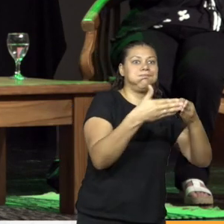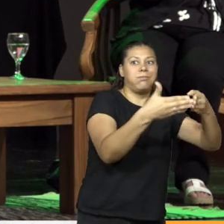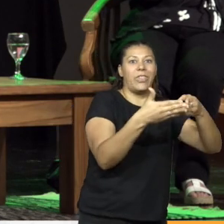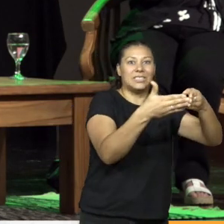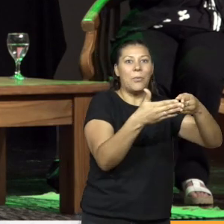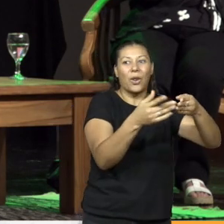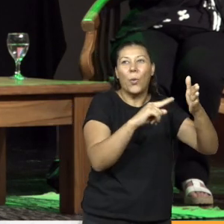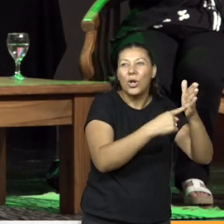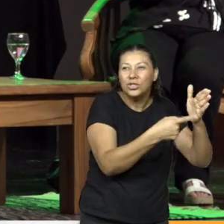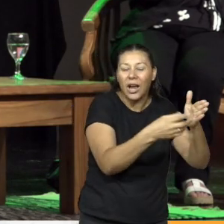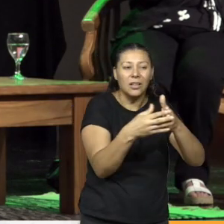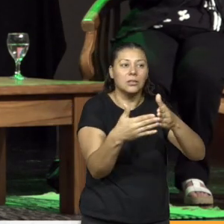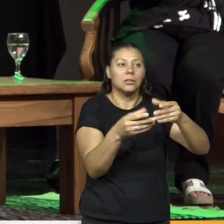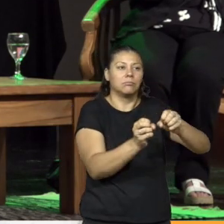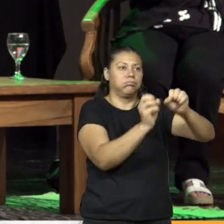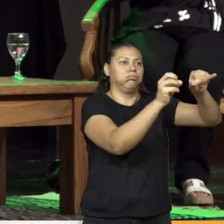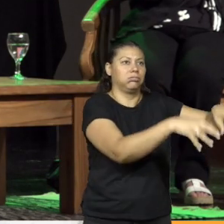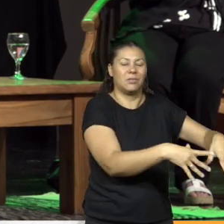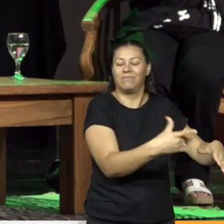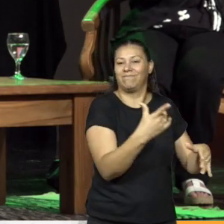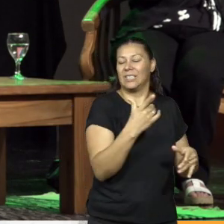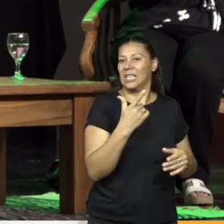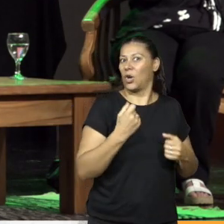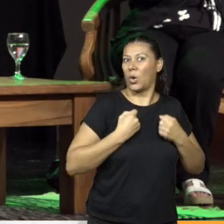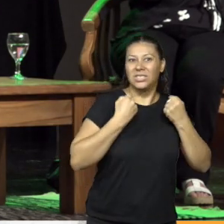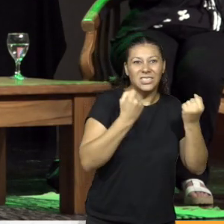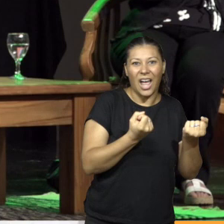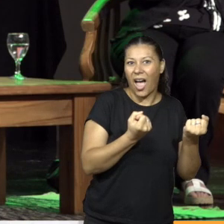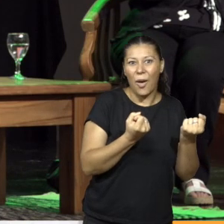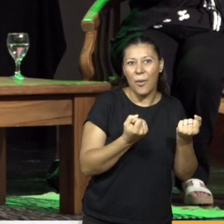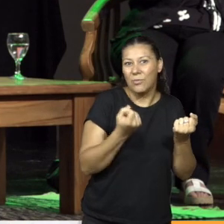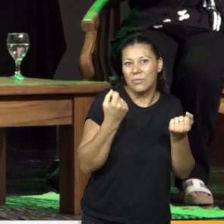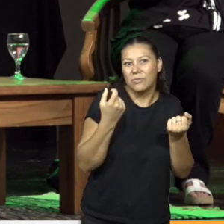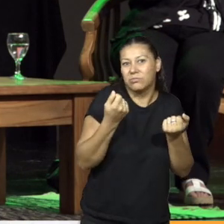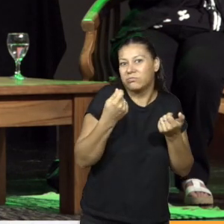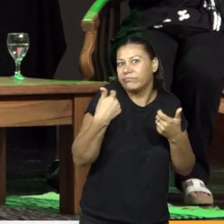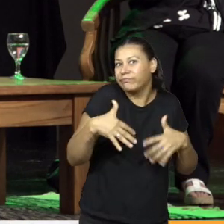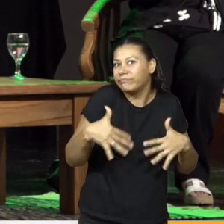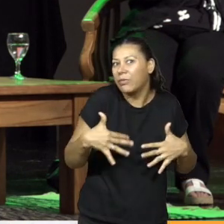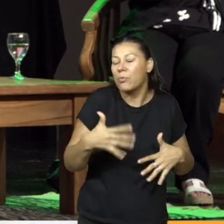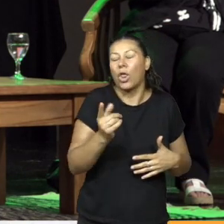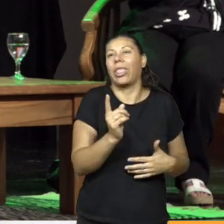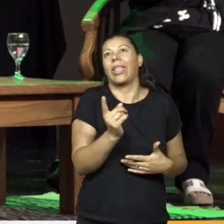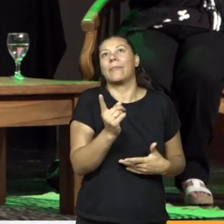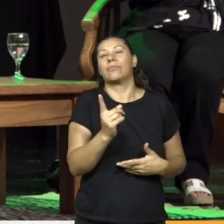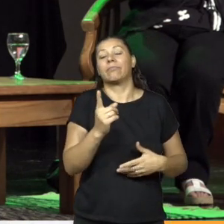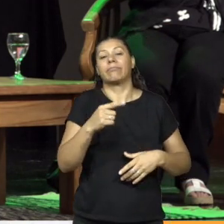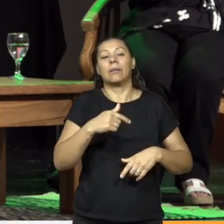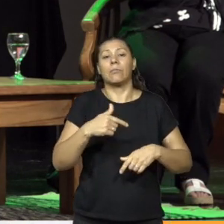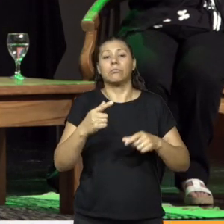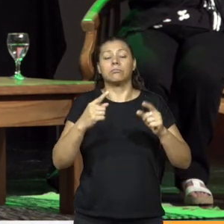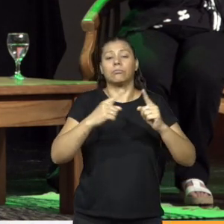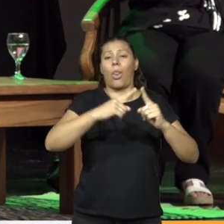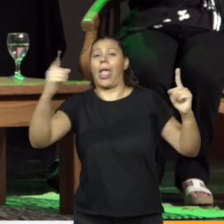muchísimo. Entonces, quizás por temporada no podían desembarcar tantos. Ahora que queda muy cerca, que se